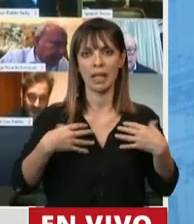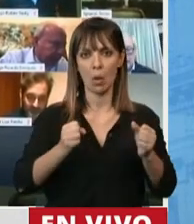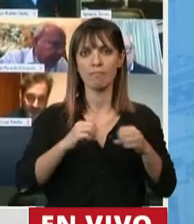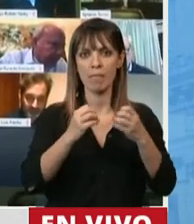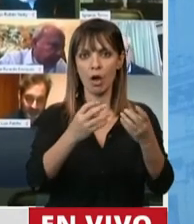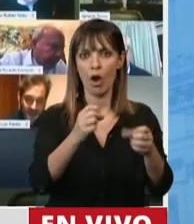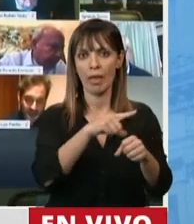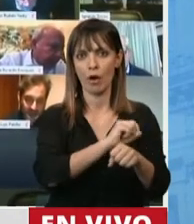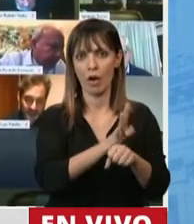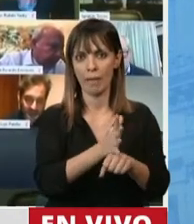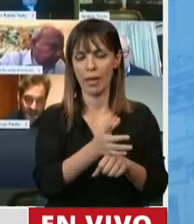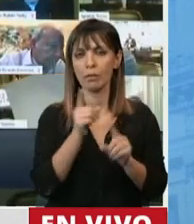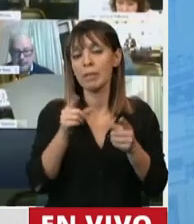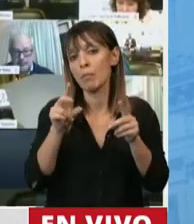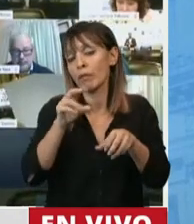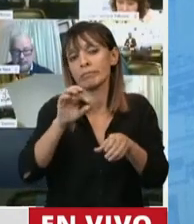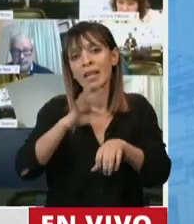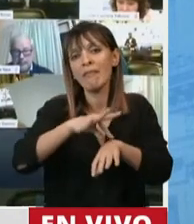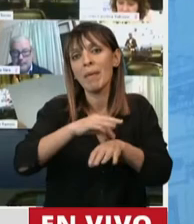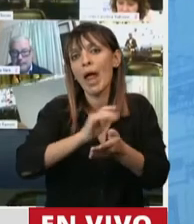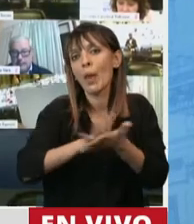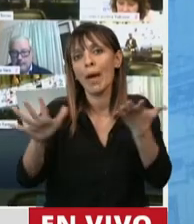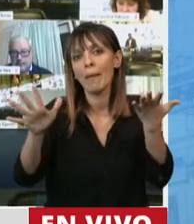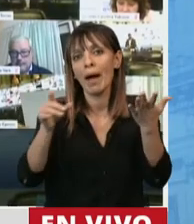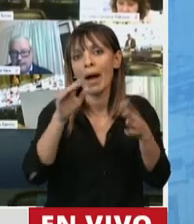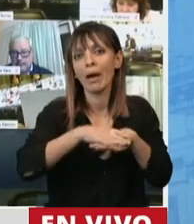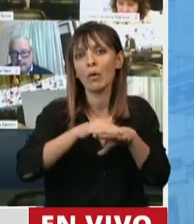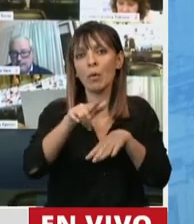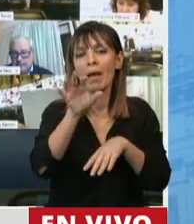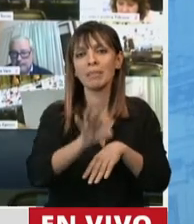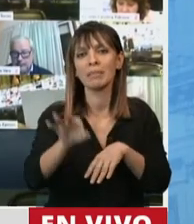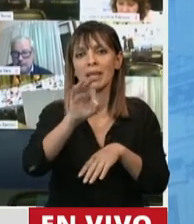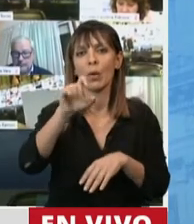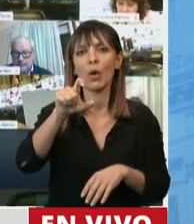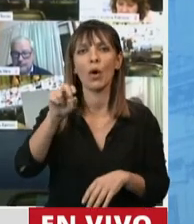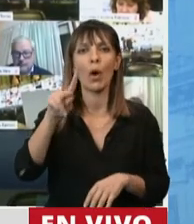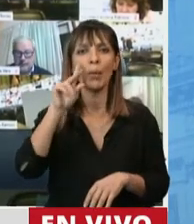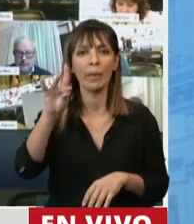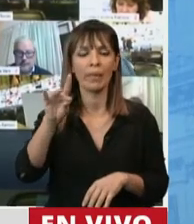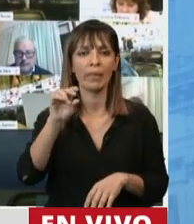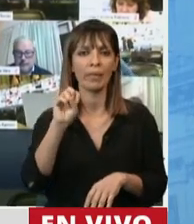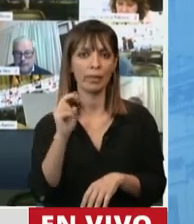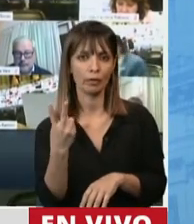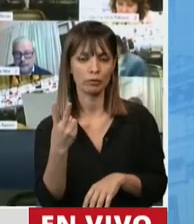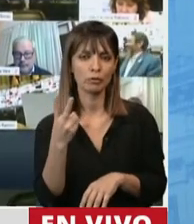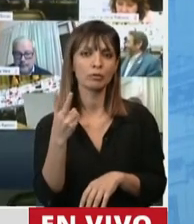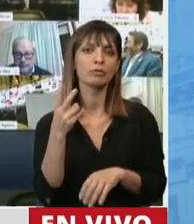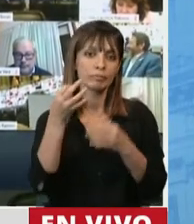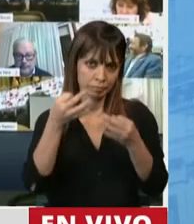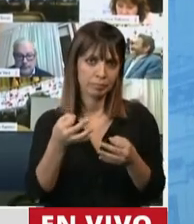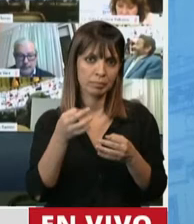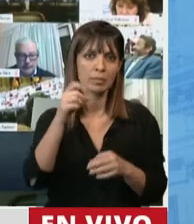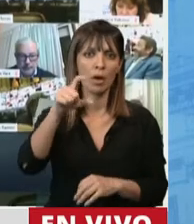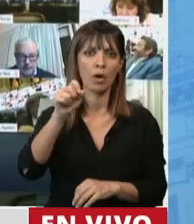Estamos hablando de esta nueva enfermedad producida por este virus SARS-CoV-2 que se llama justamente